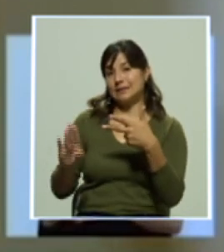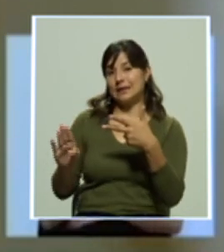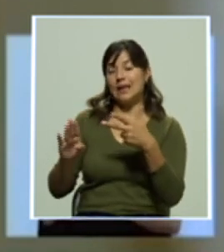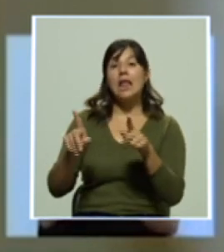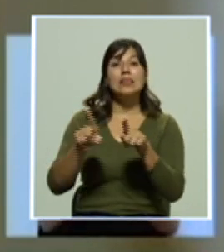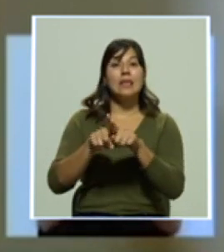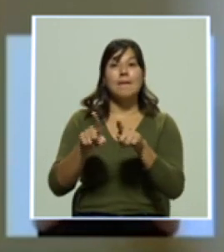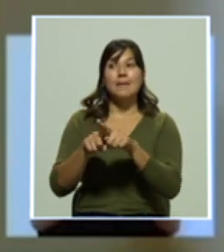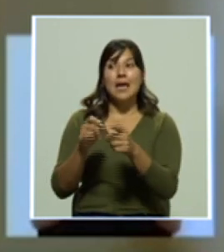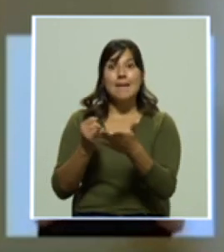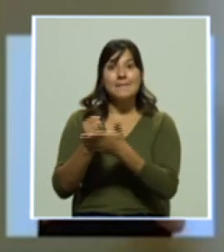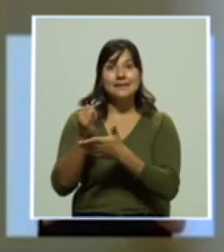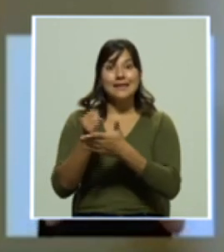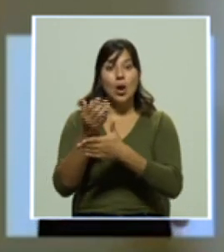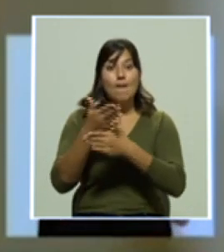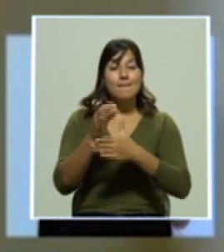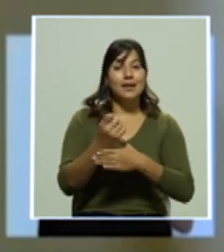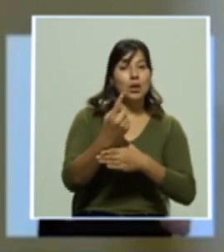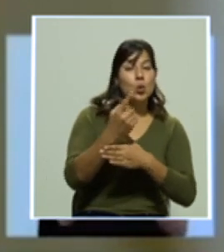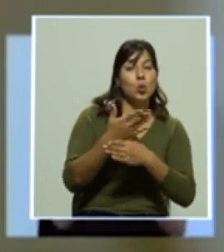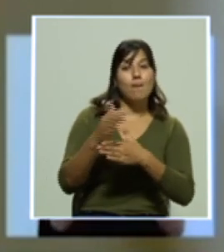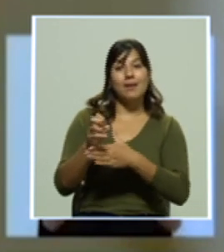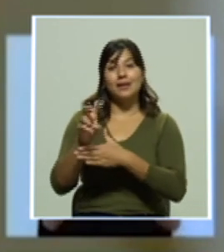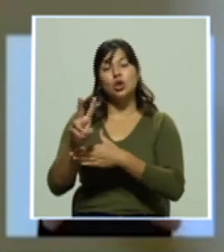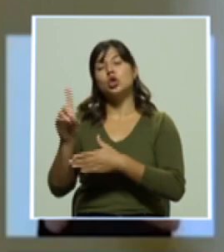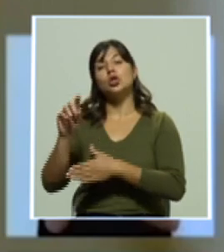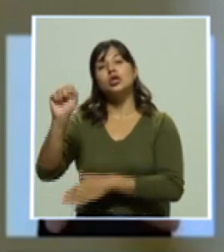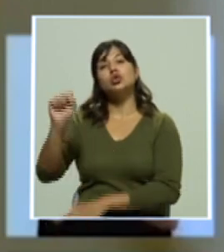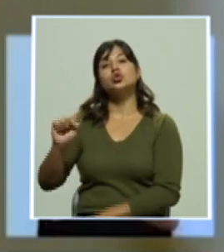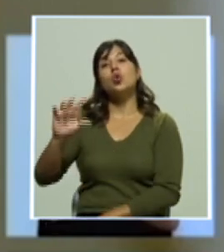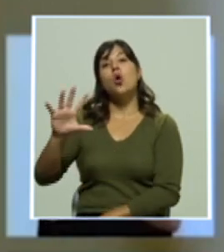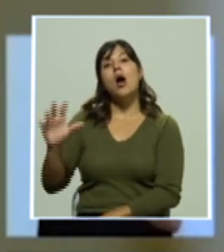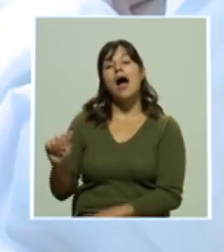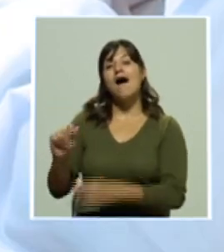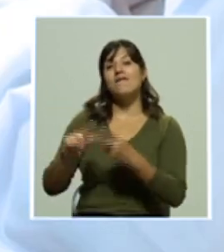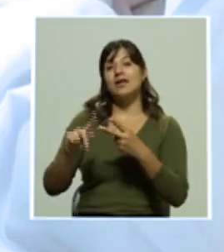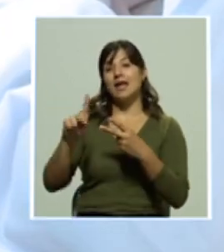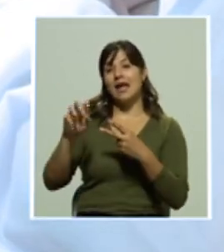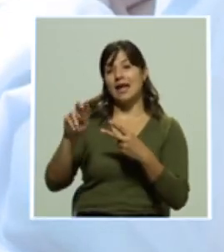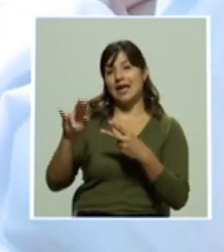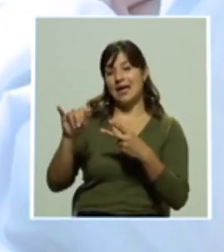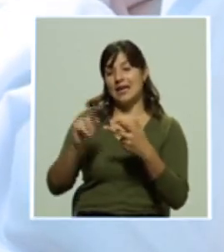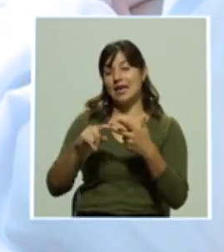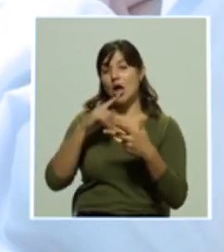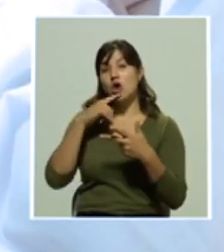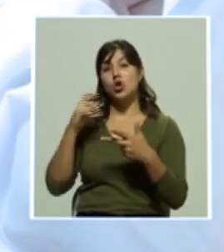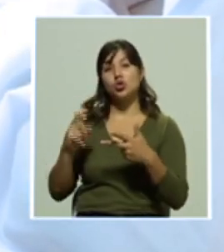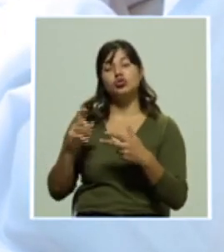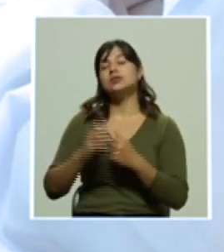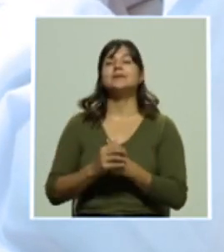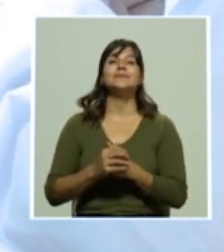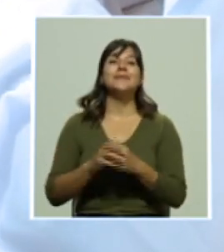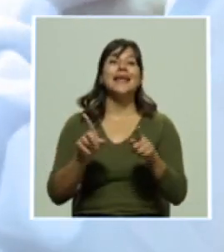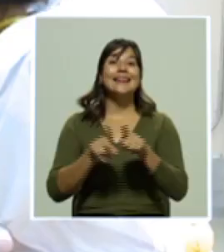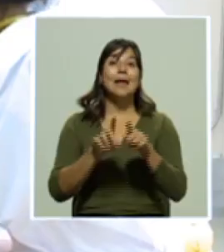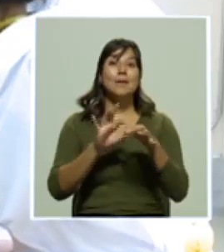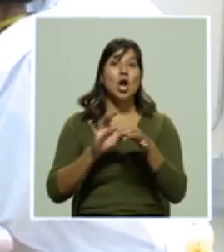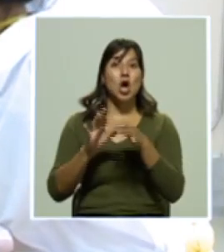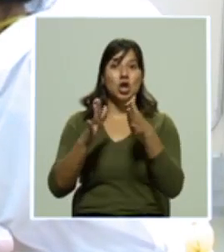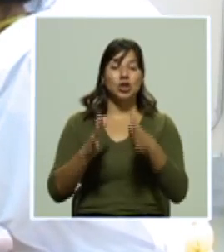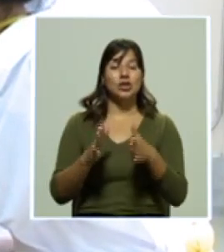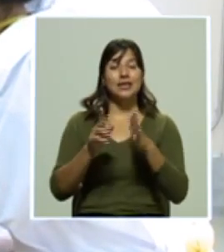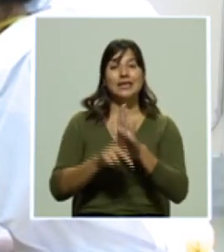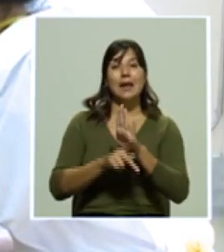estudios clínicos fase 1 y 2 que están en curso en Sudáfrica, Japón, Kenia y Rusia. Por su parte, la coordinadora del programa ampliado